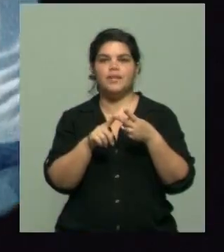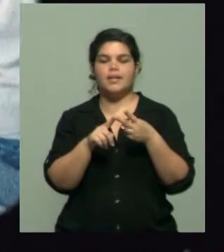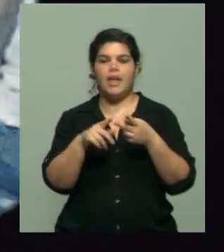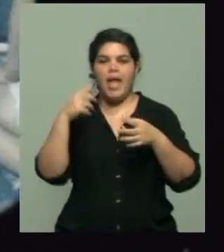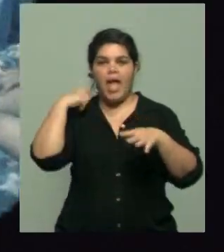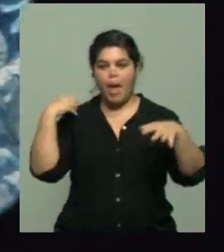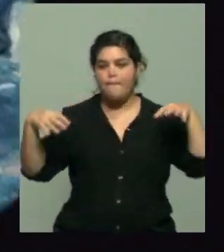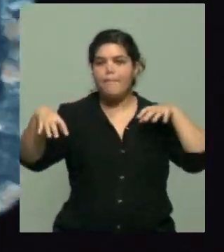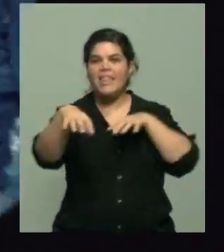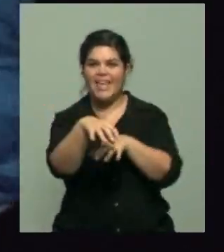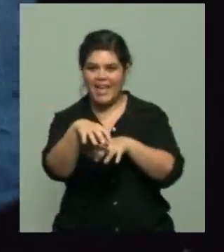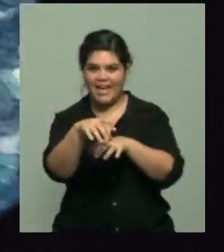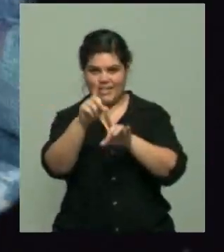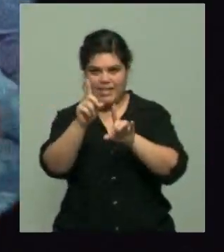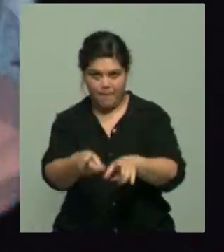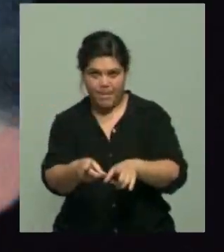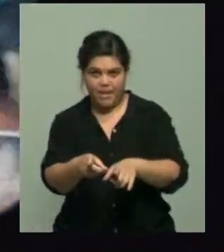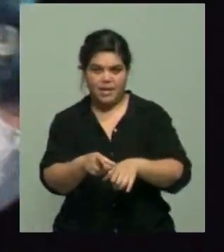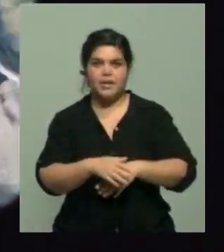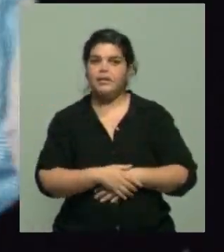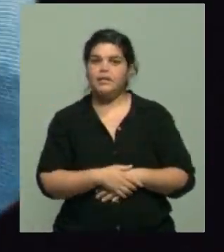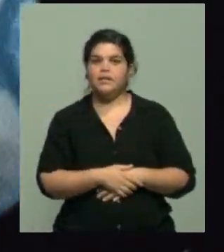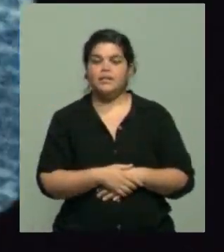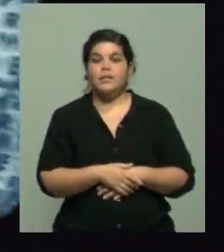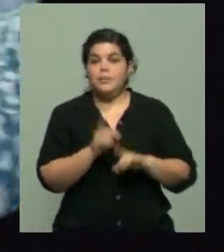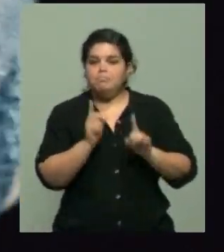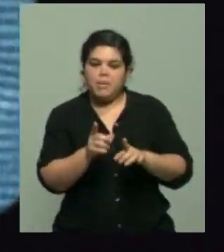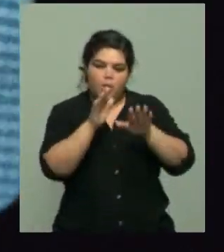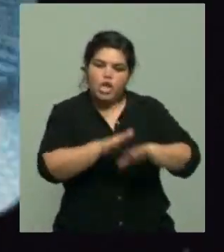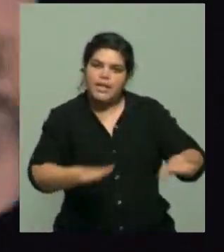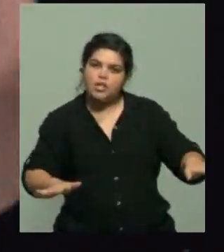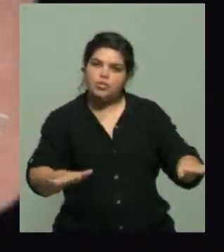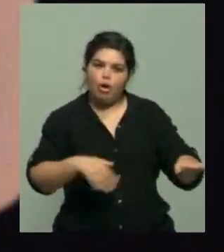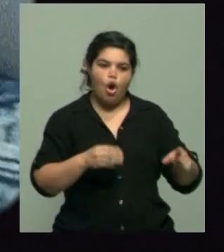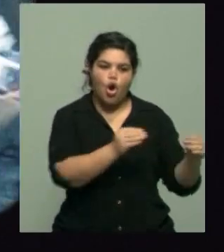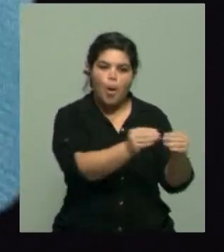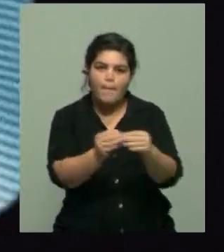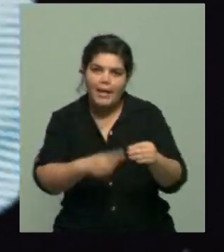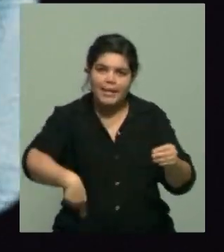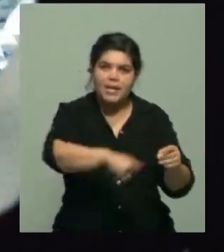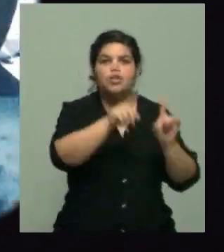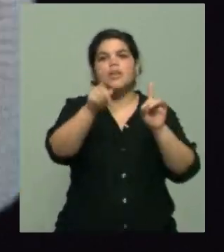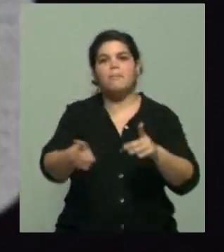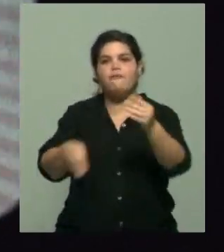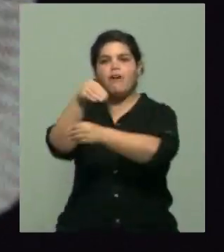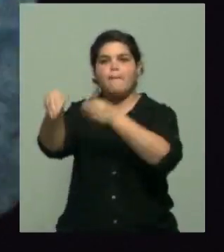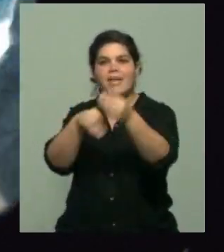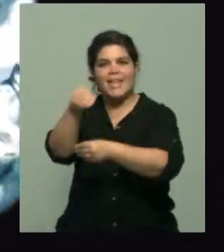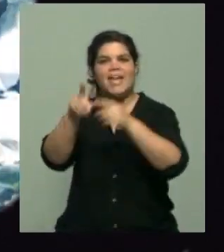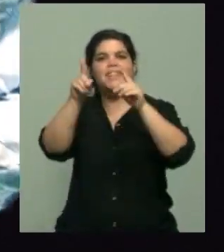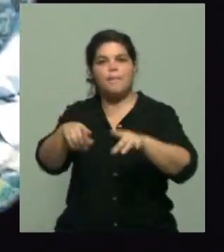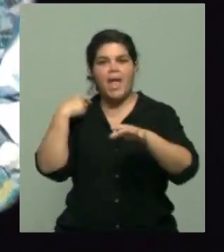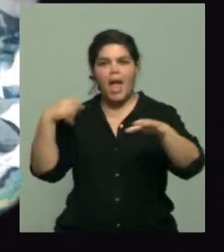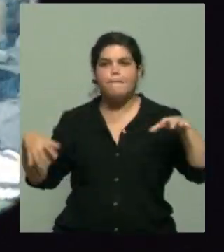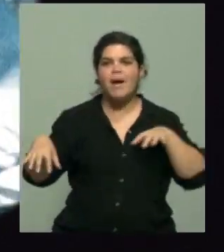que tienen que tener no solo con los estudiantes o los niños y niñas en el aula, sino con las familias. Porque la escuela